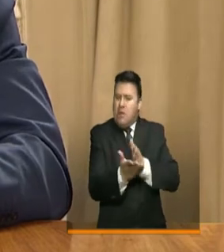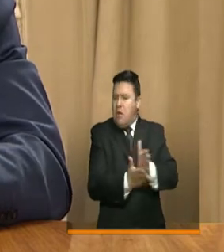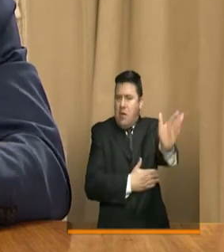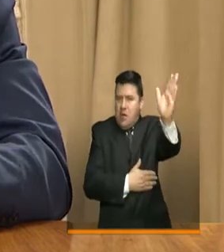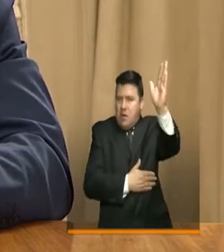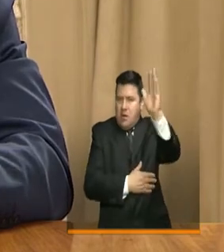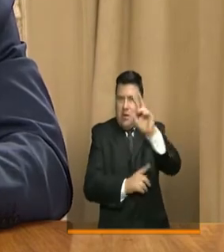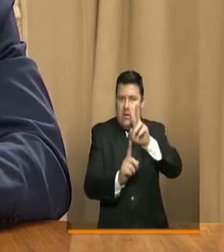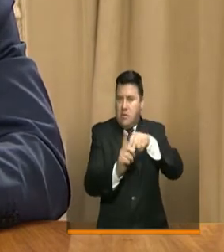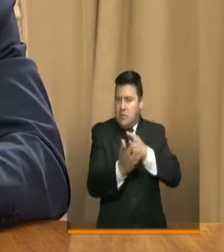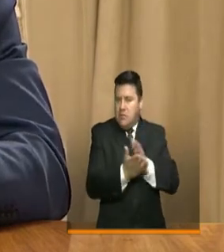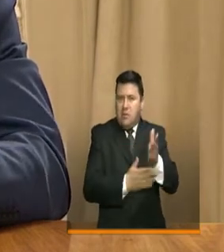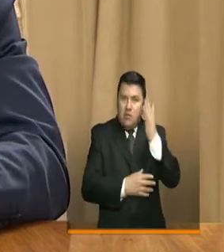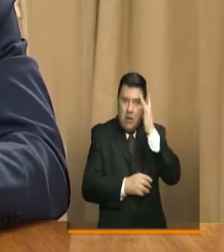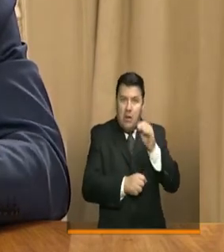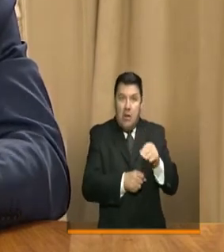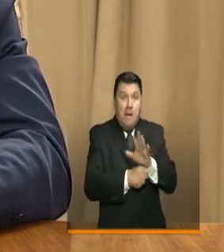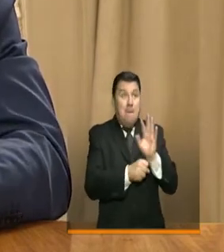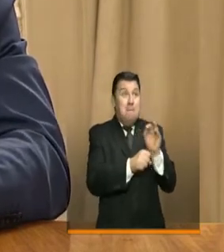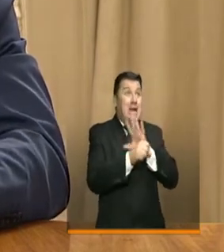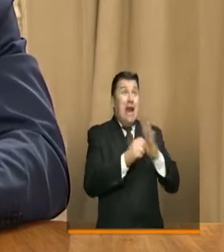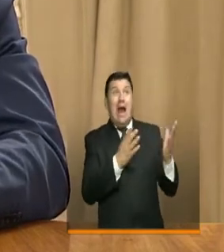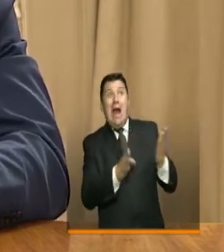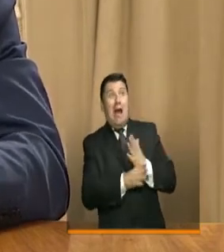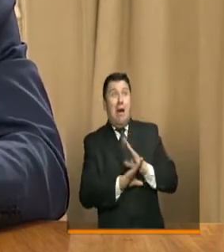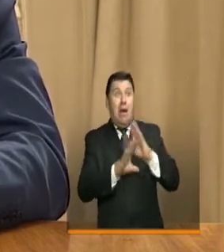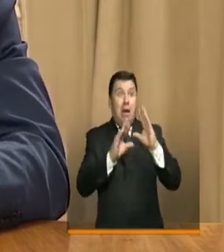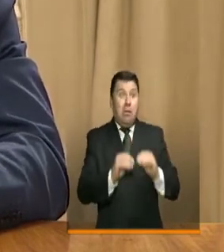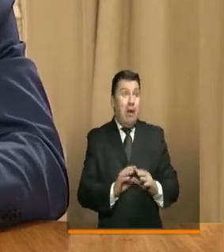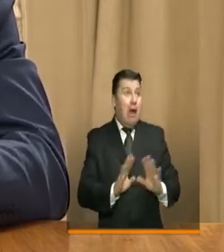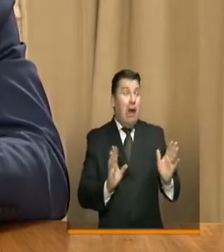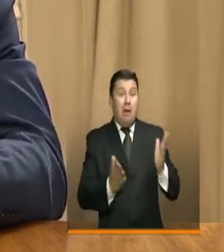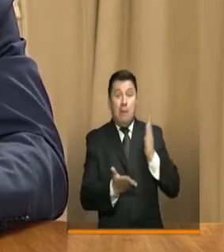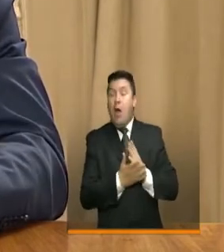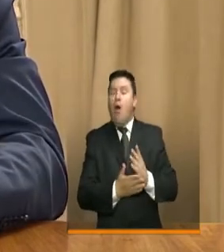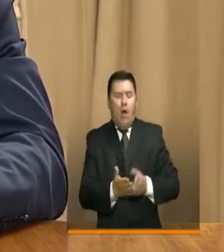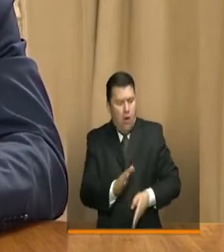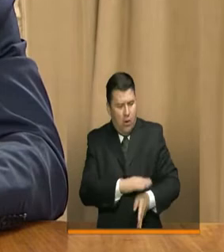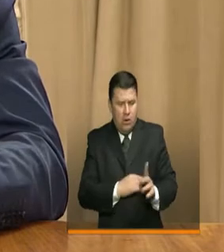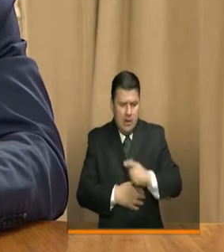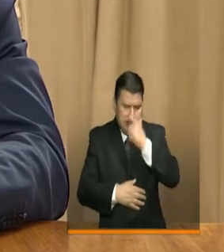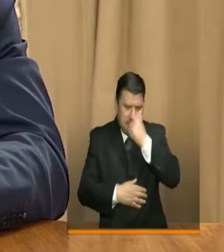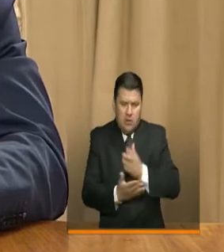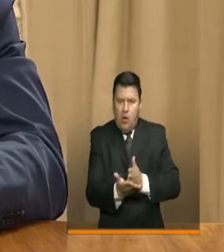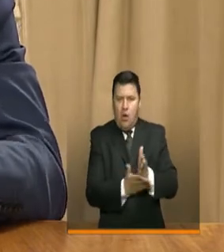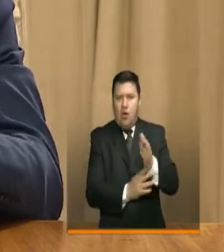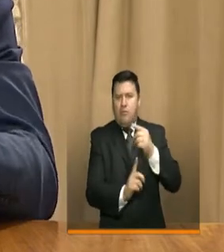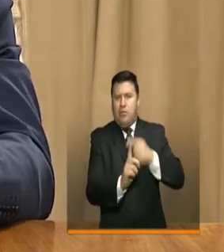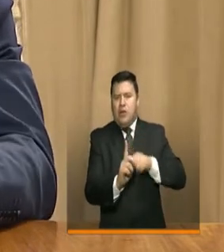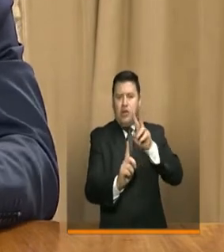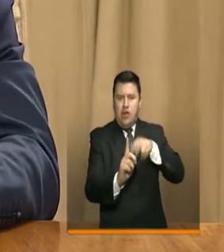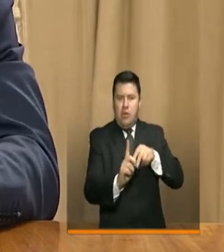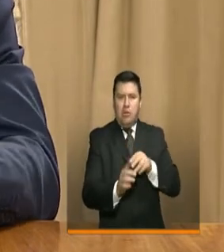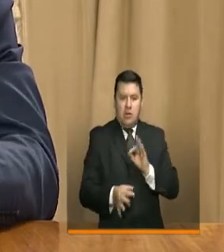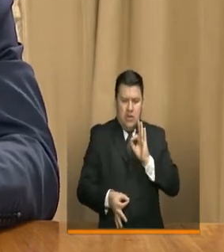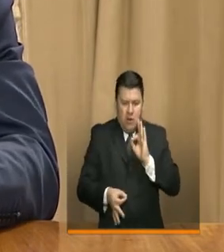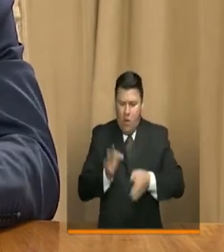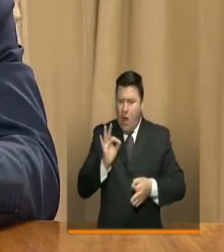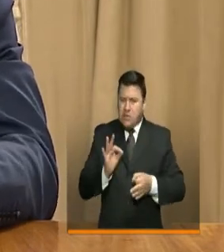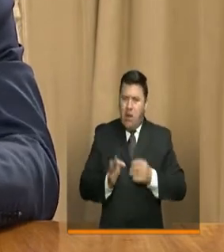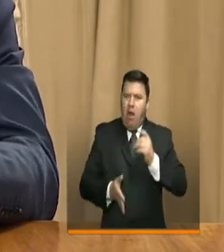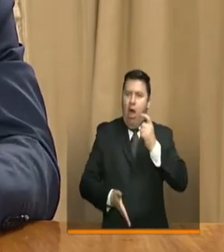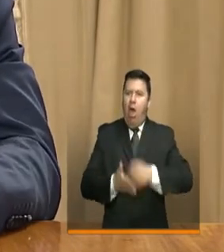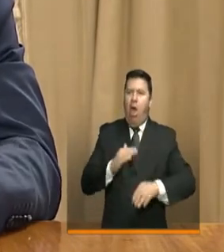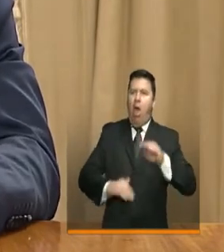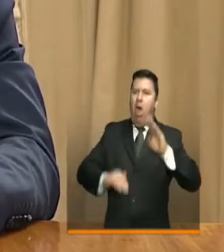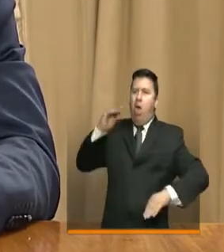Porque si bien ahora en la pandemia están necesitando esos recursos con mayor celeridad, lo cierto es que la injusticia, la inequidad,